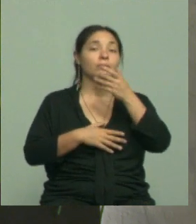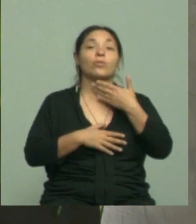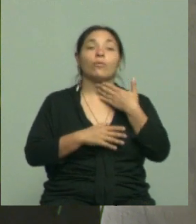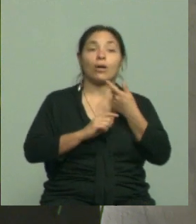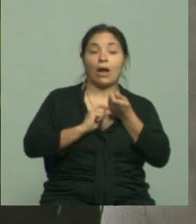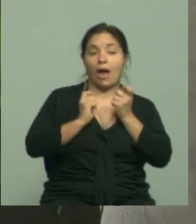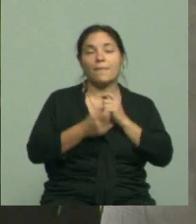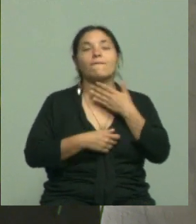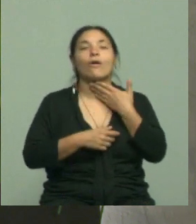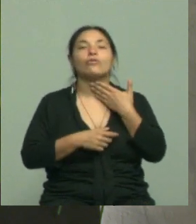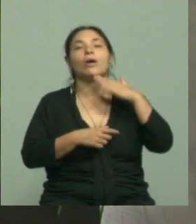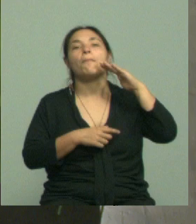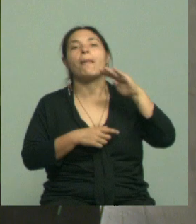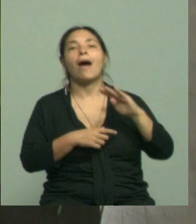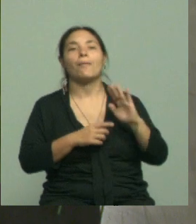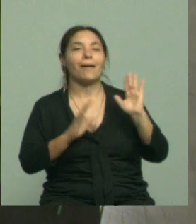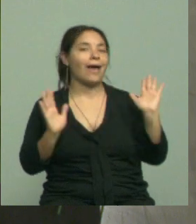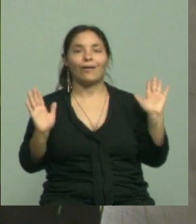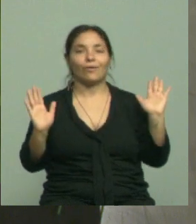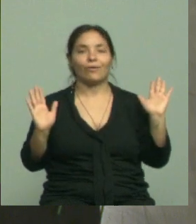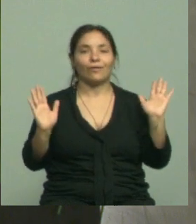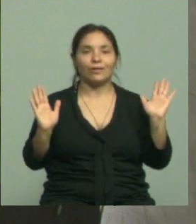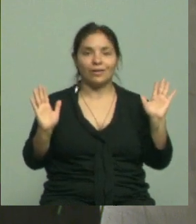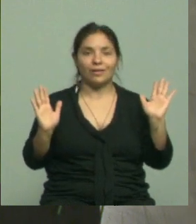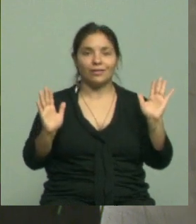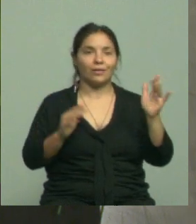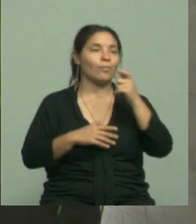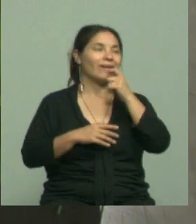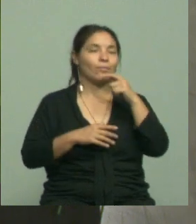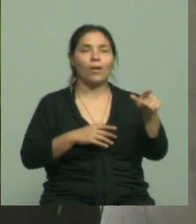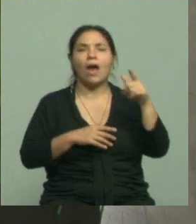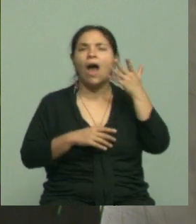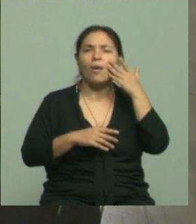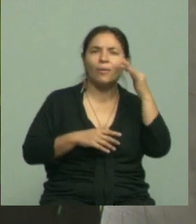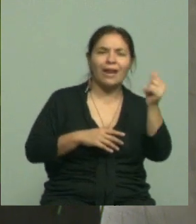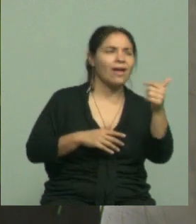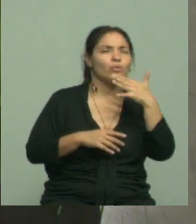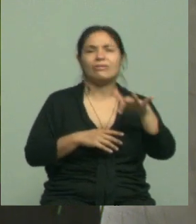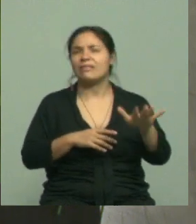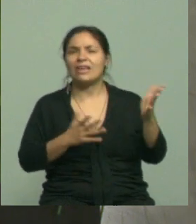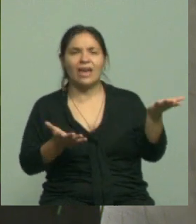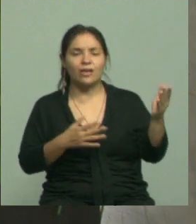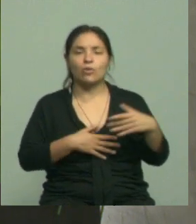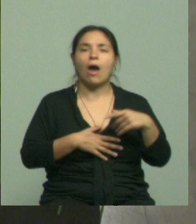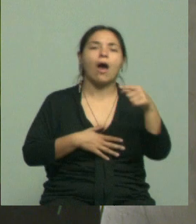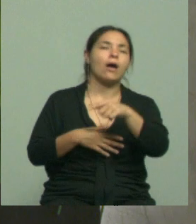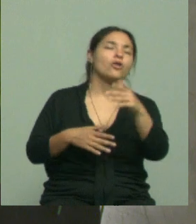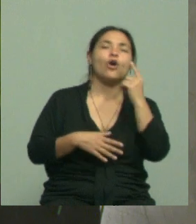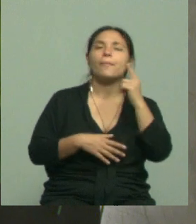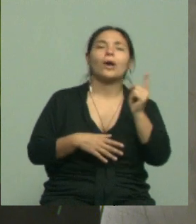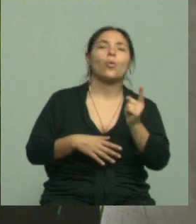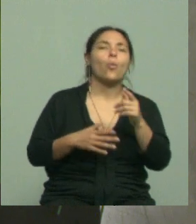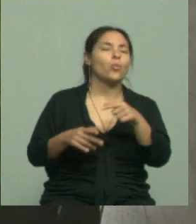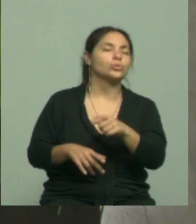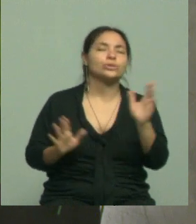voz, claro, y el sumo era: a la abuela no me entiendo, o el nene no me escucha. Sí.